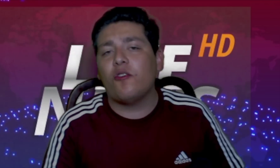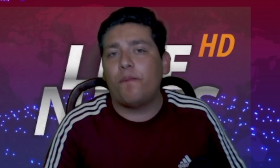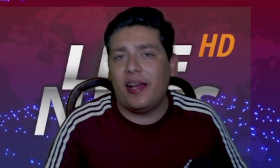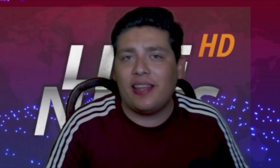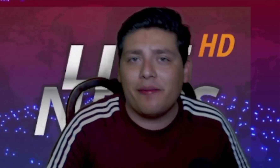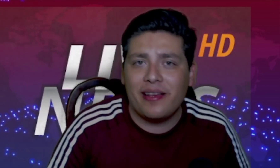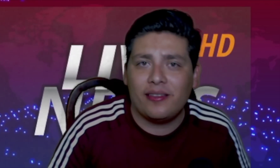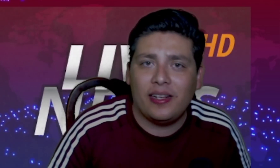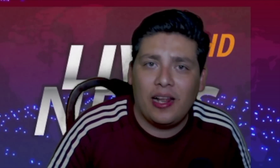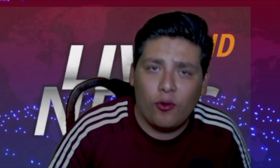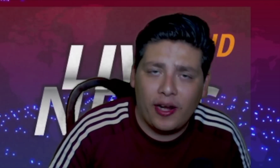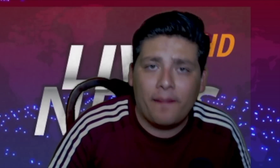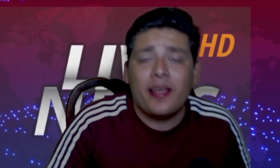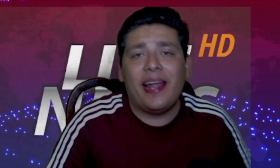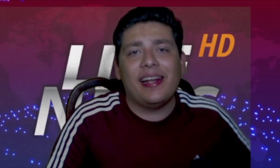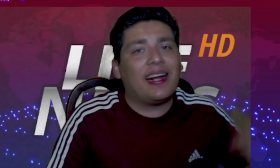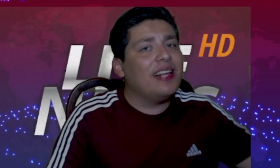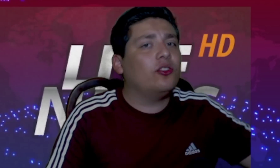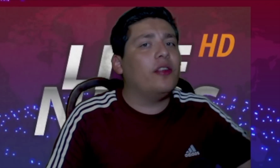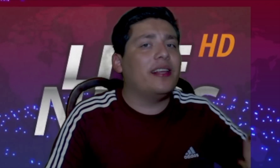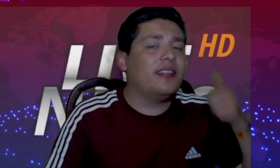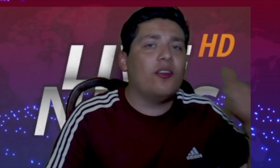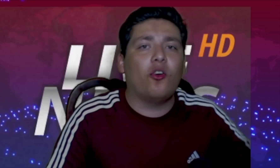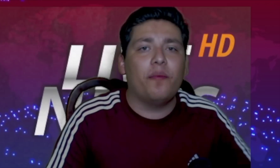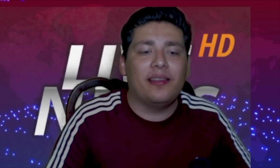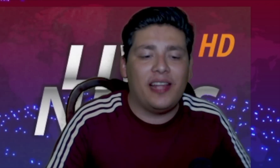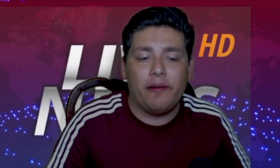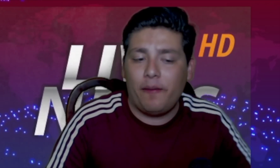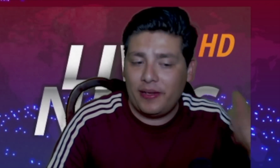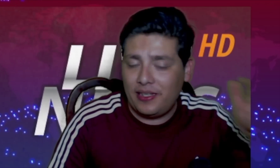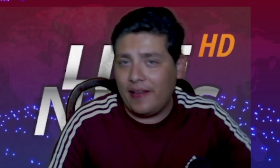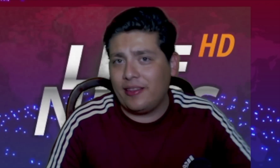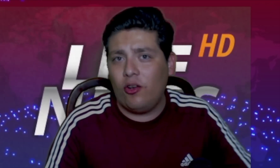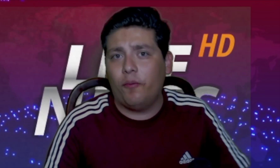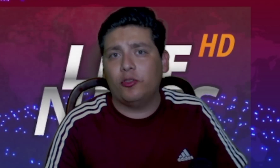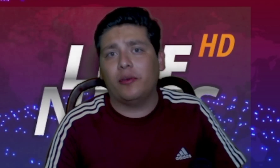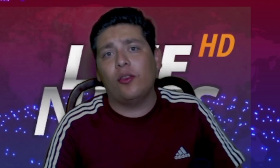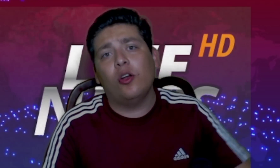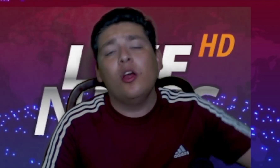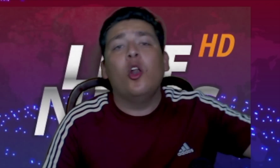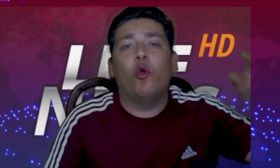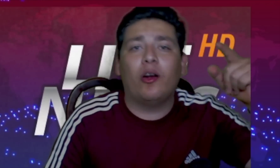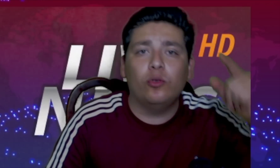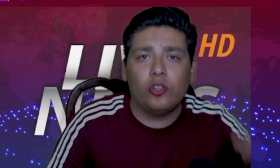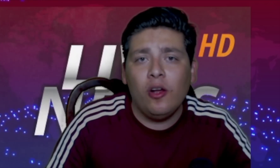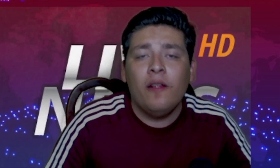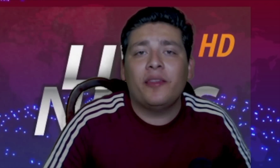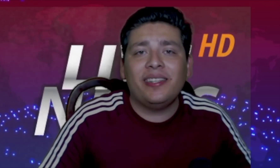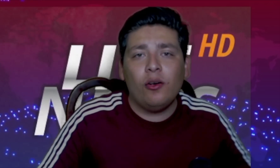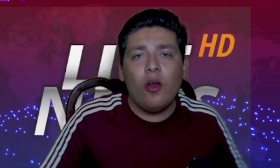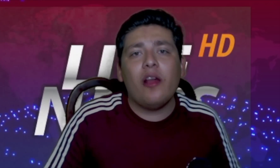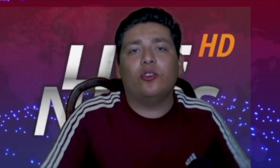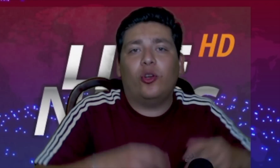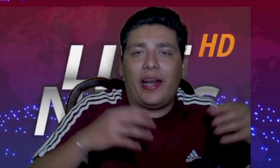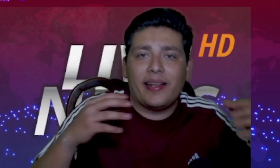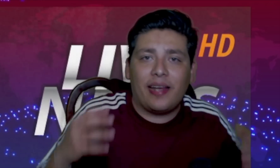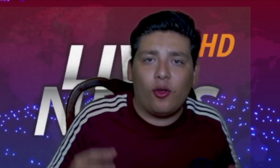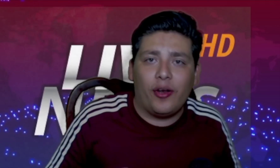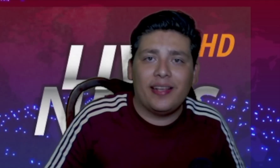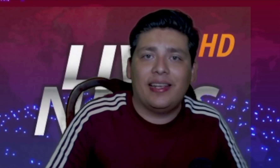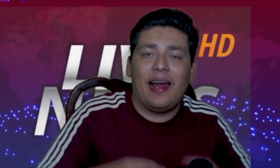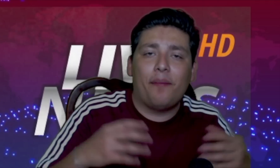los deja completamente en la lona. En el caso de Ciro Gómez Leyva, el presidente López Obrador lo acusó de ser uno de